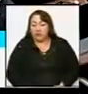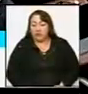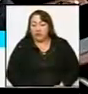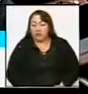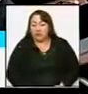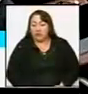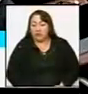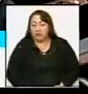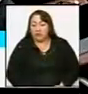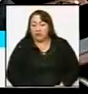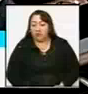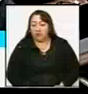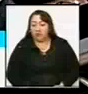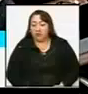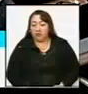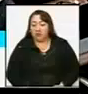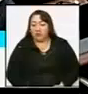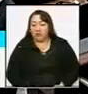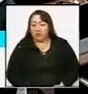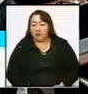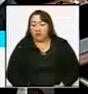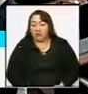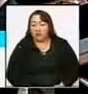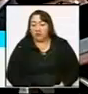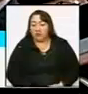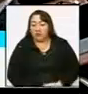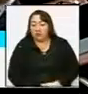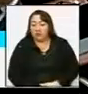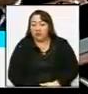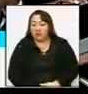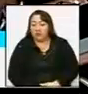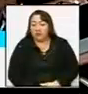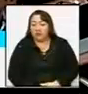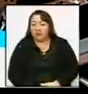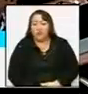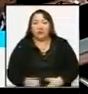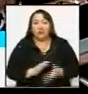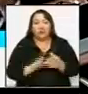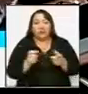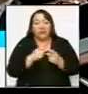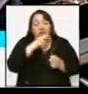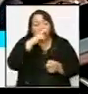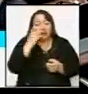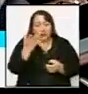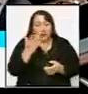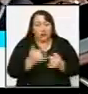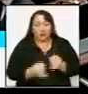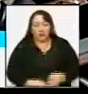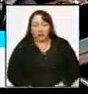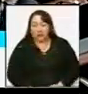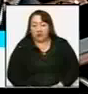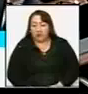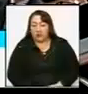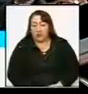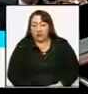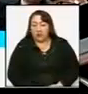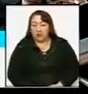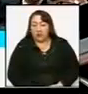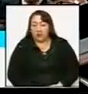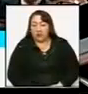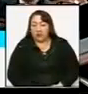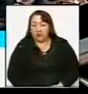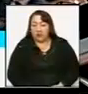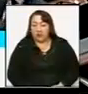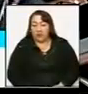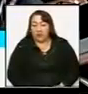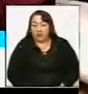Congresista Glave. Luego, congresista... No ha terminado, perdón, congresista Velázquez, termine usted, por favor. Luego tiene la congresista